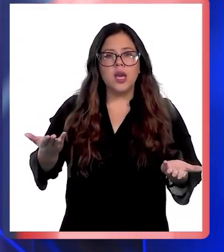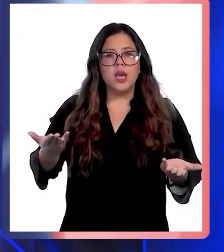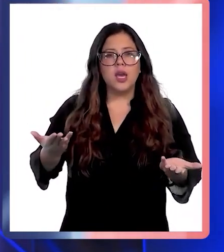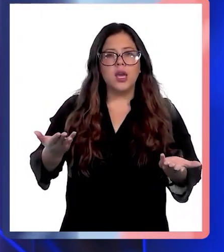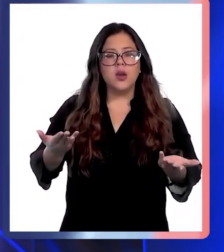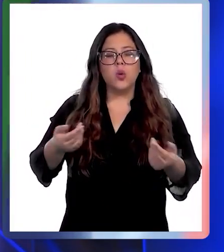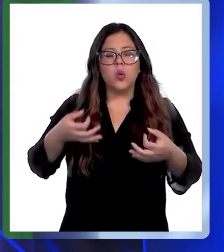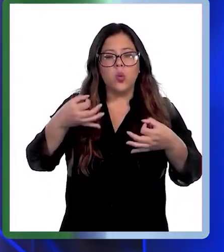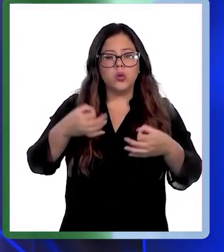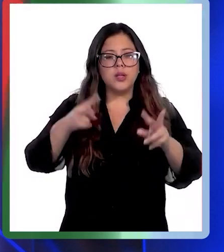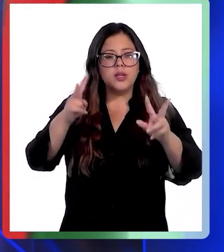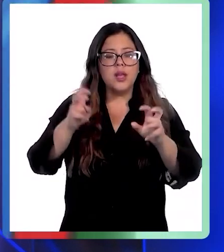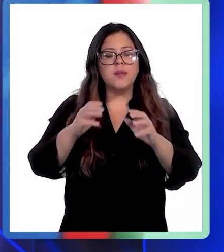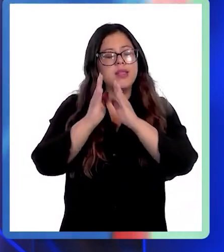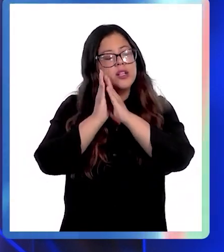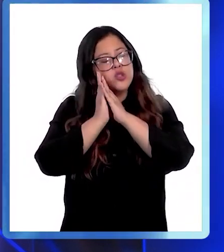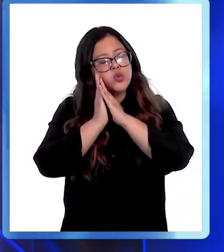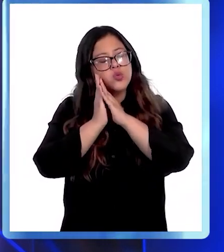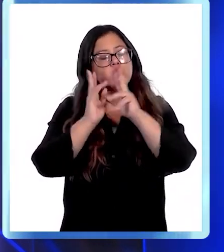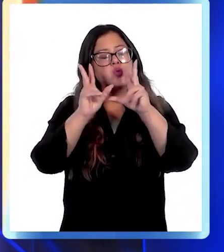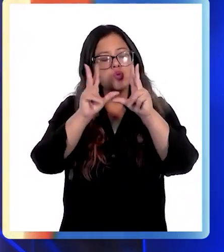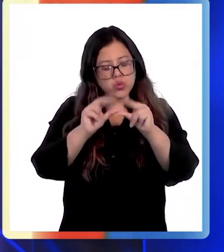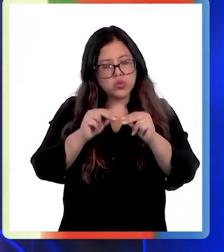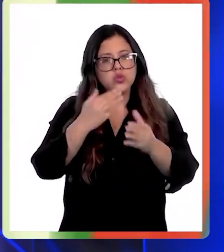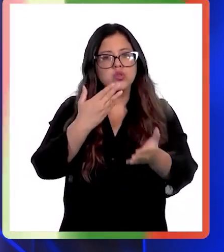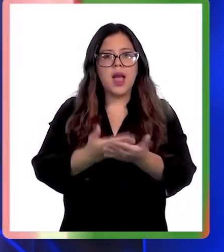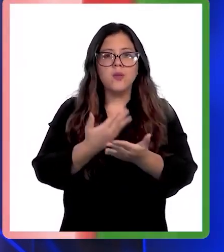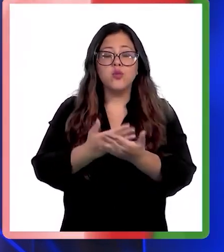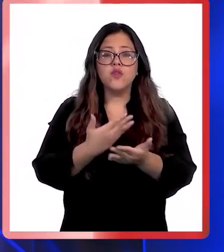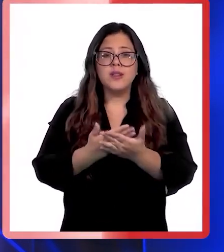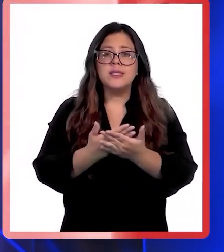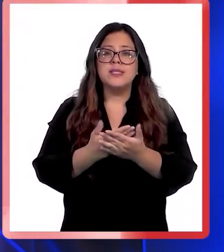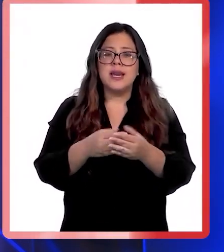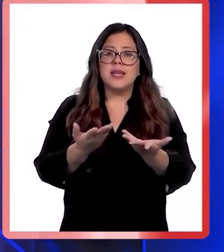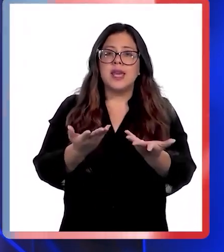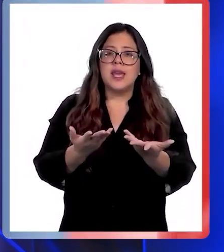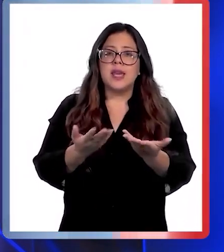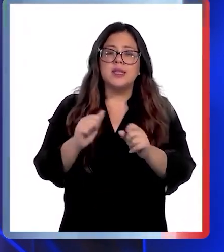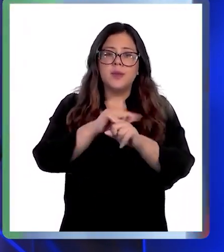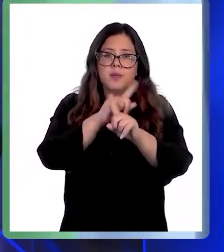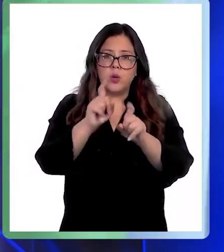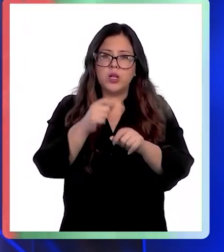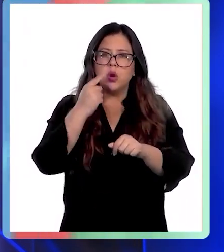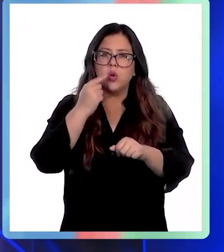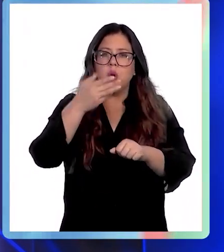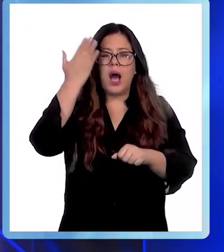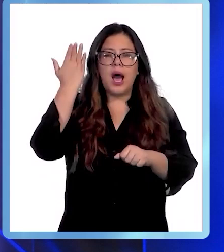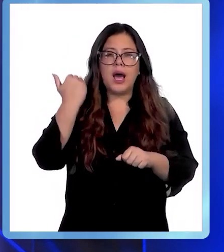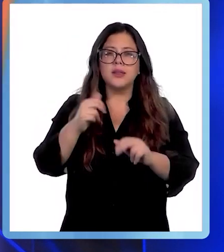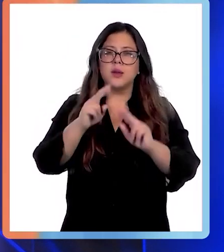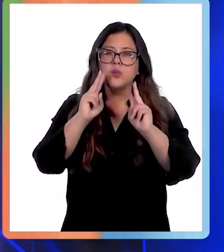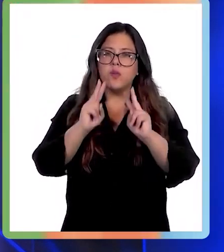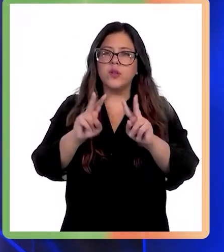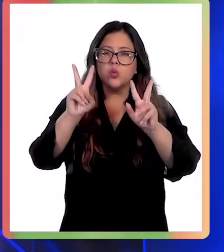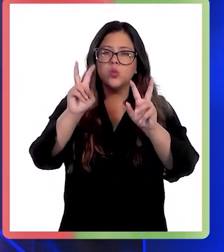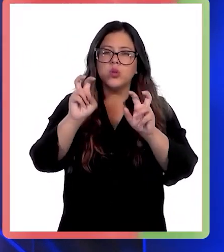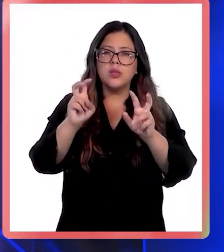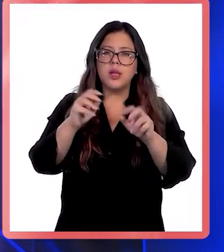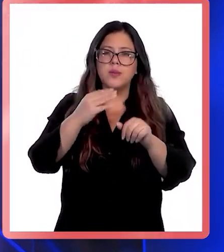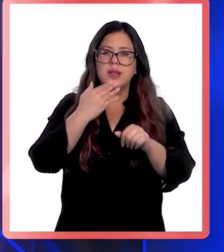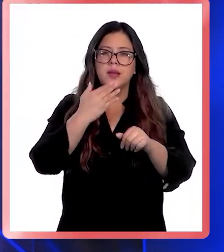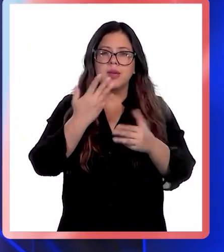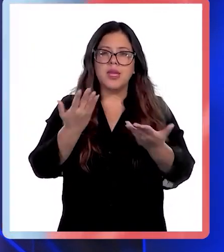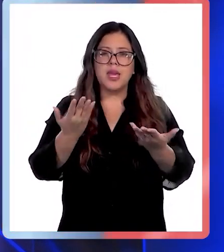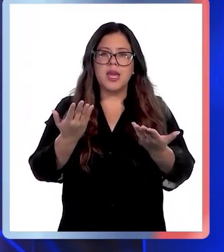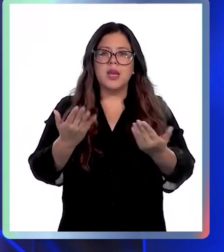vuelta, acabo de mencionar del tema del sueño, así que quiero aprovechar de tocar el punto también. Últimamente se ha podido ver un fenómeno